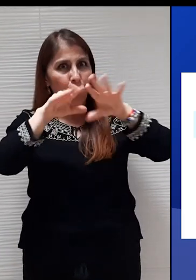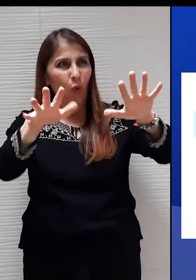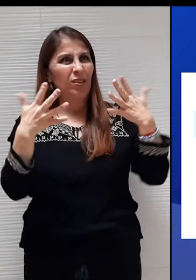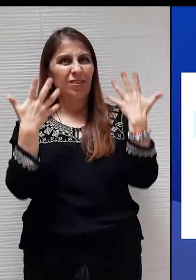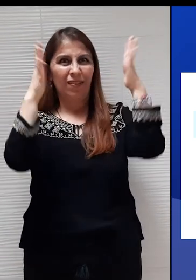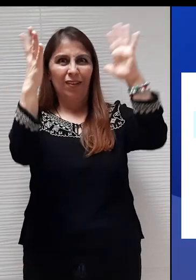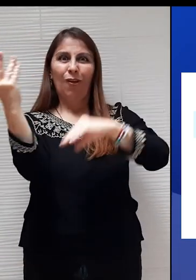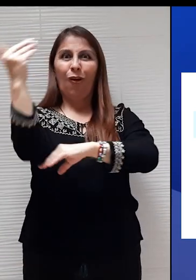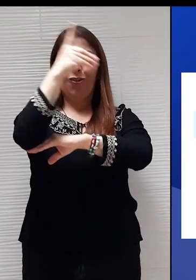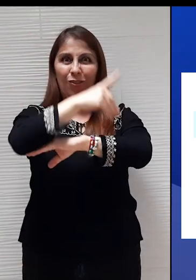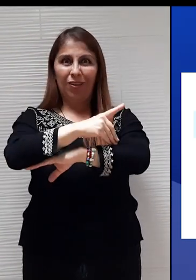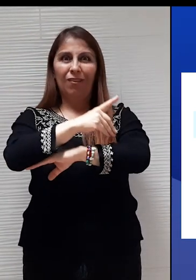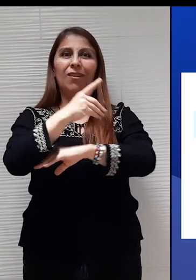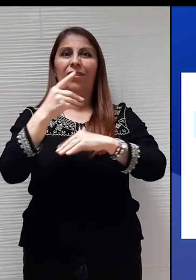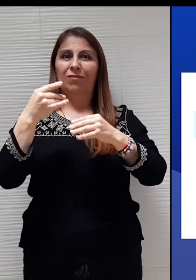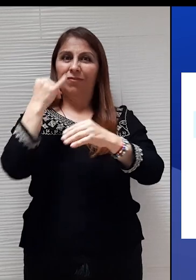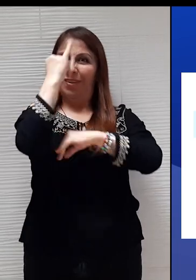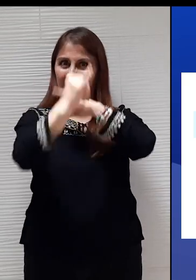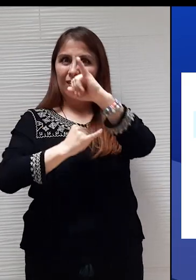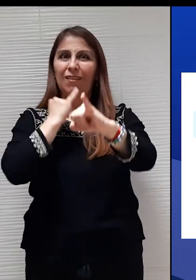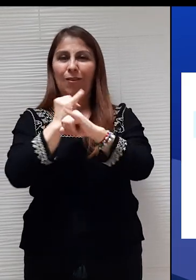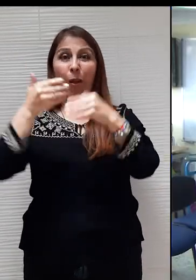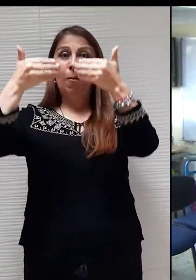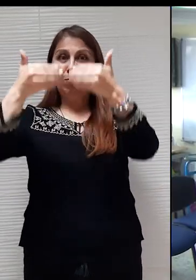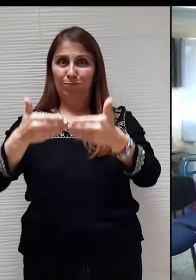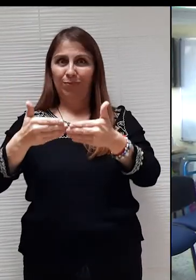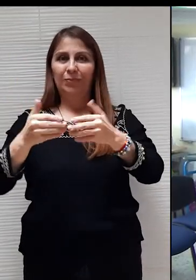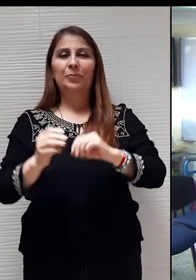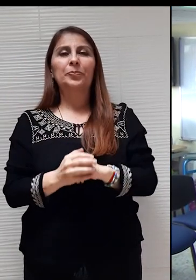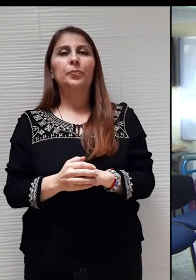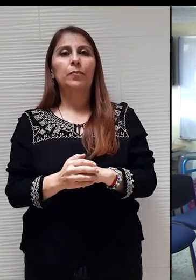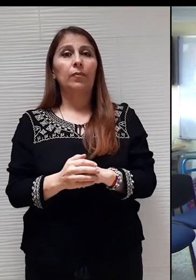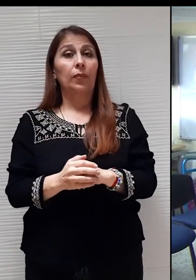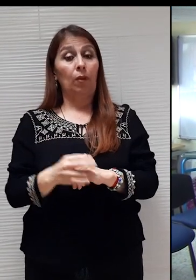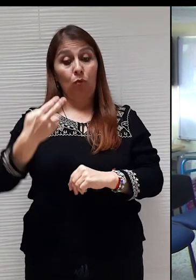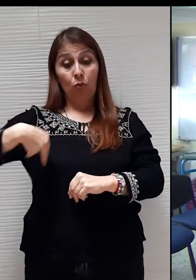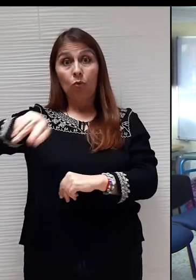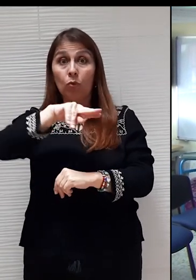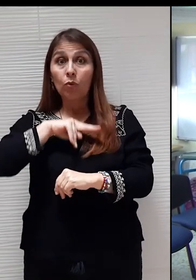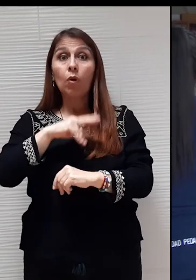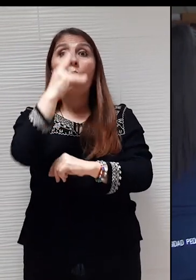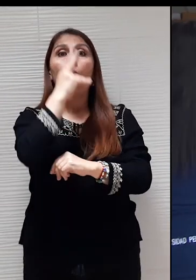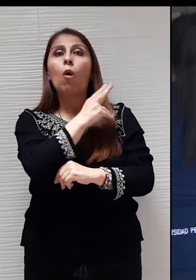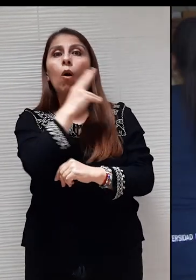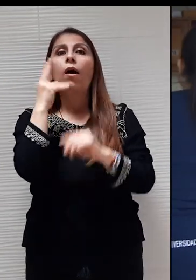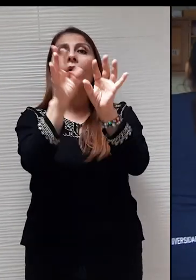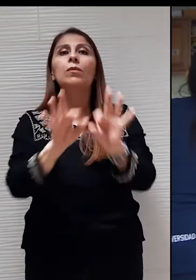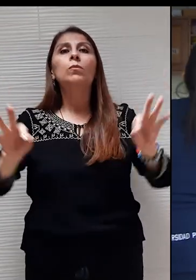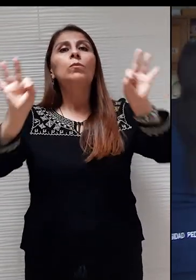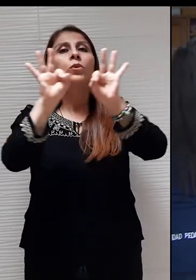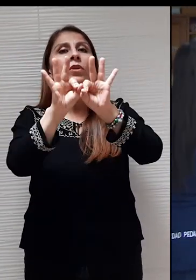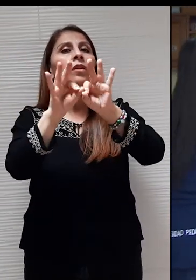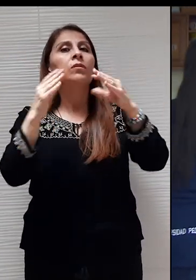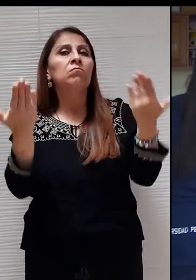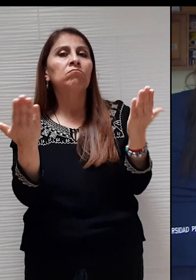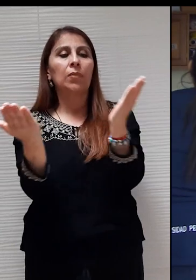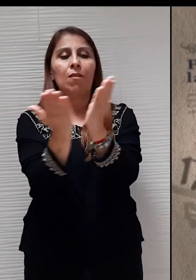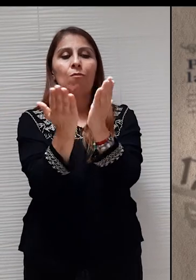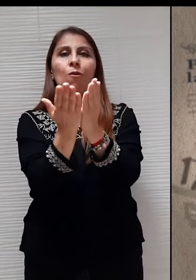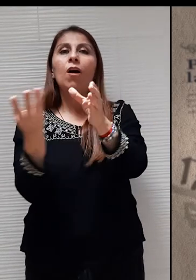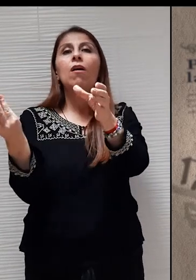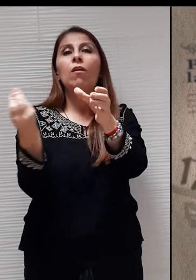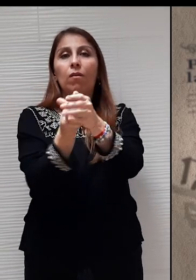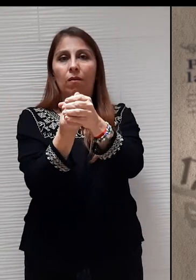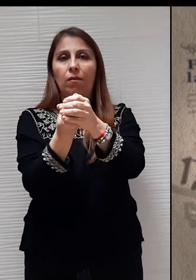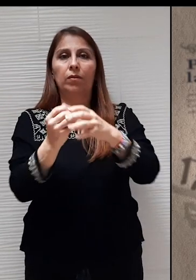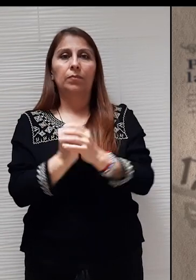respectiva proclamación. Tenemos un compromiso muy importante con la educación inclusiva.